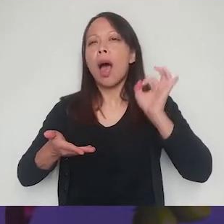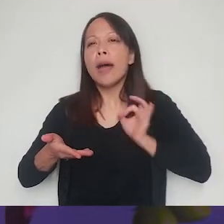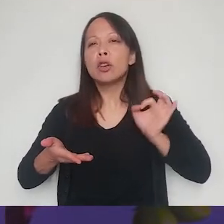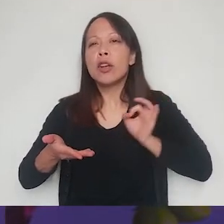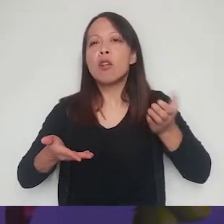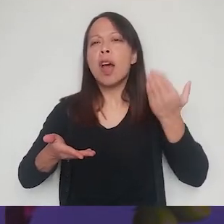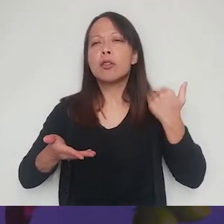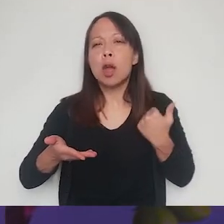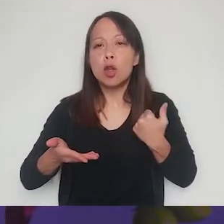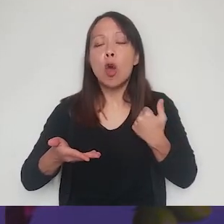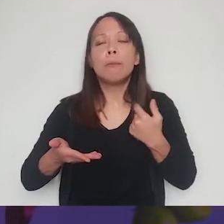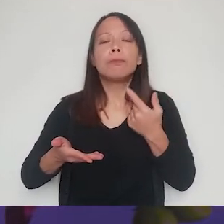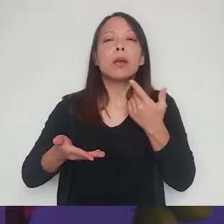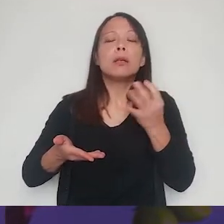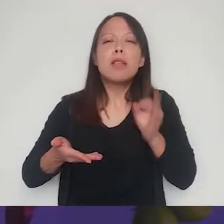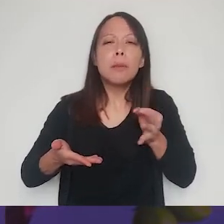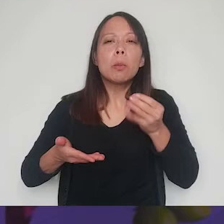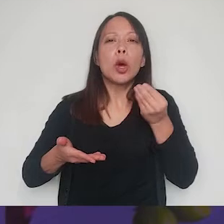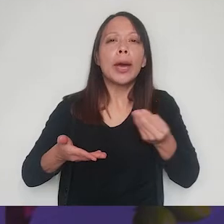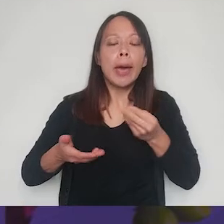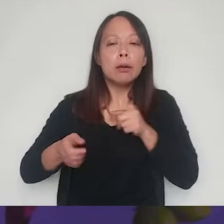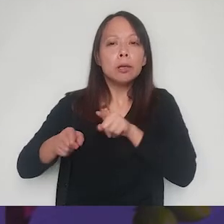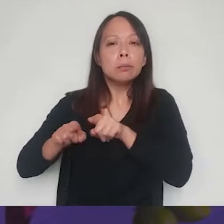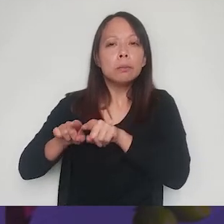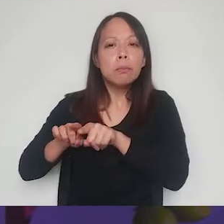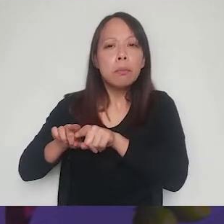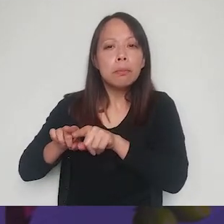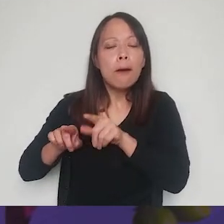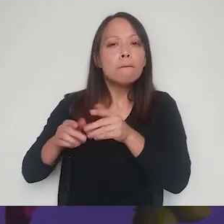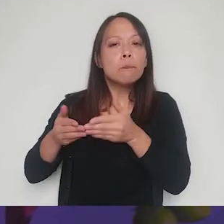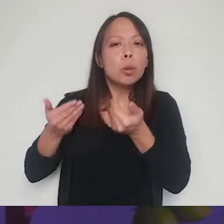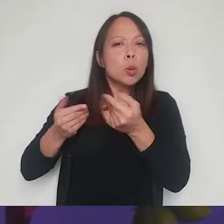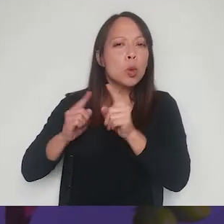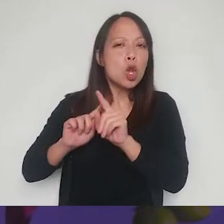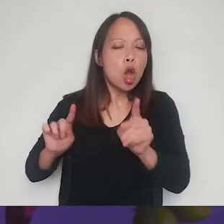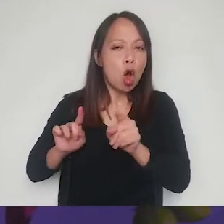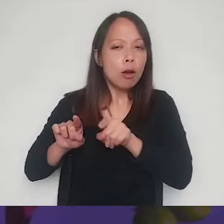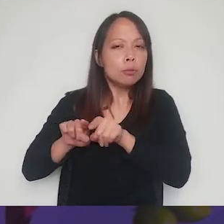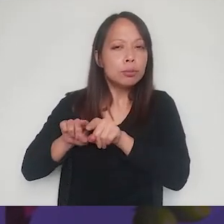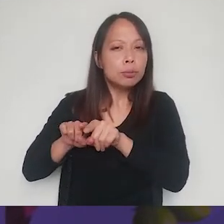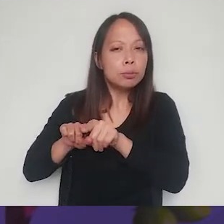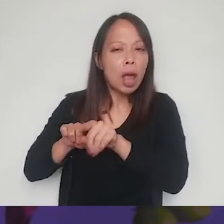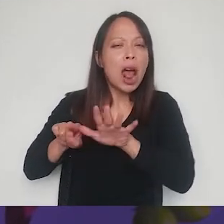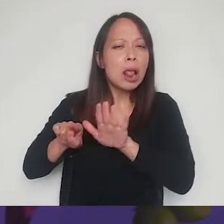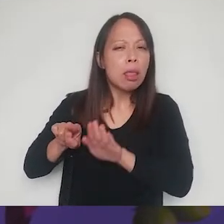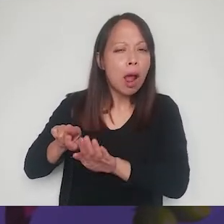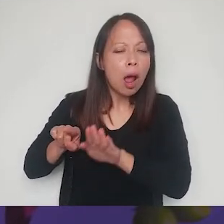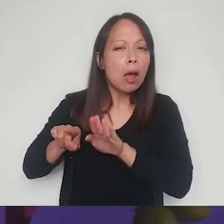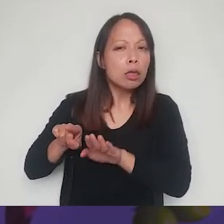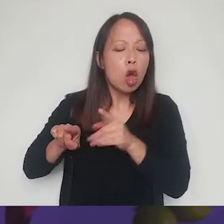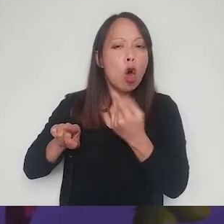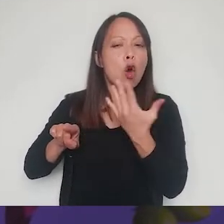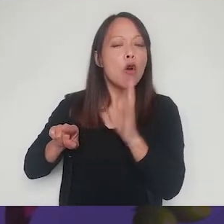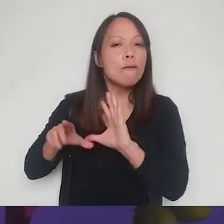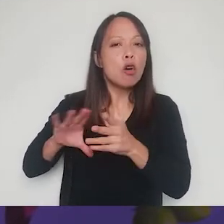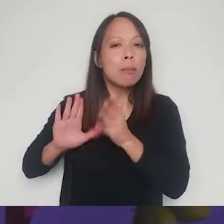en general la baja velocidad produce una alta inclusión de exones alternativos. Y el modelo, que es este modelo que en inglés